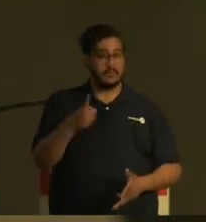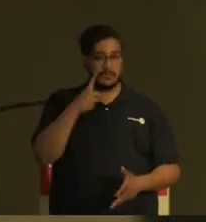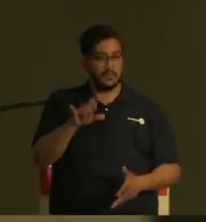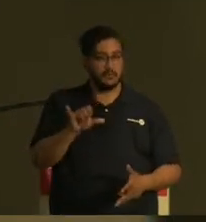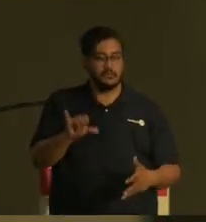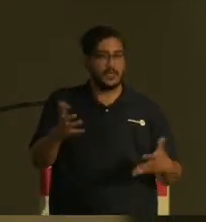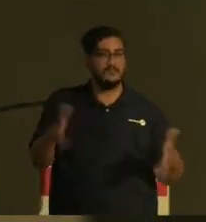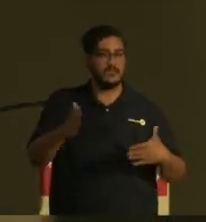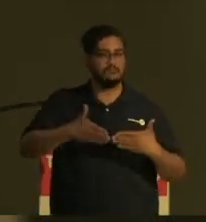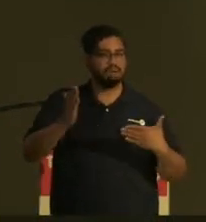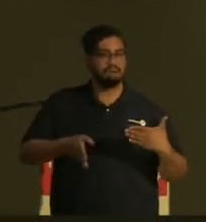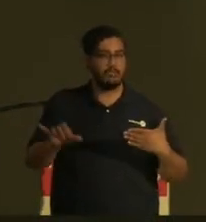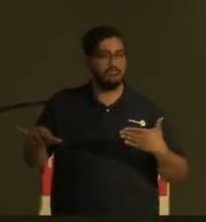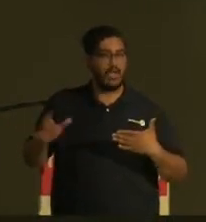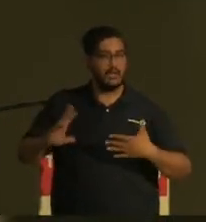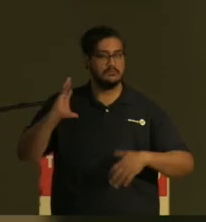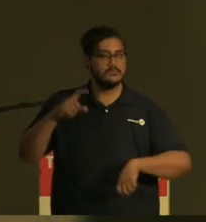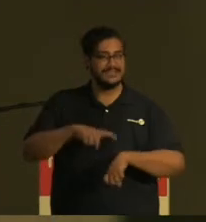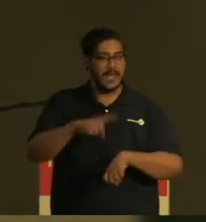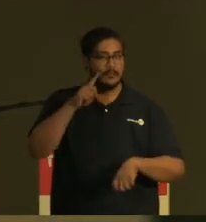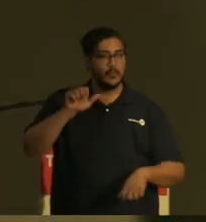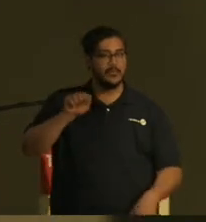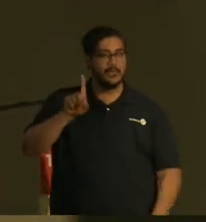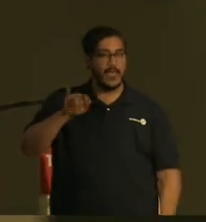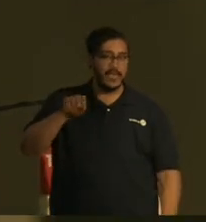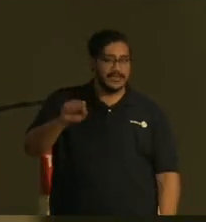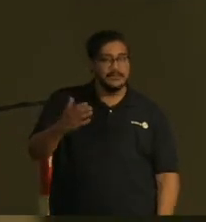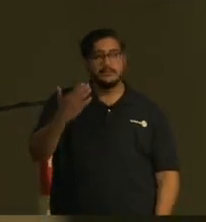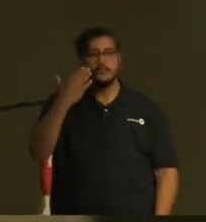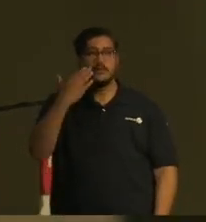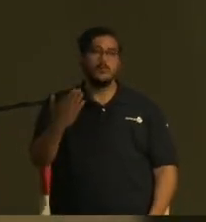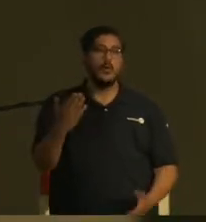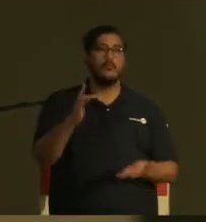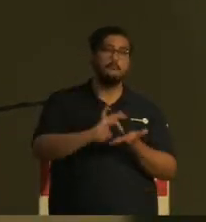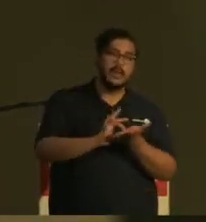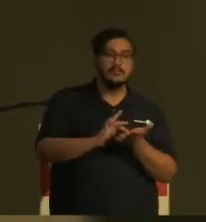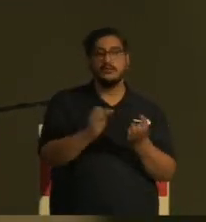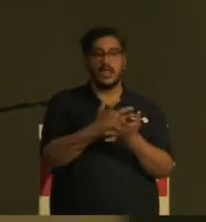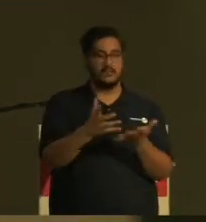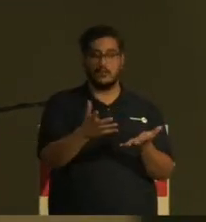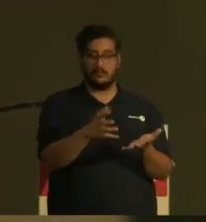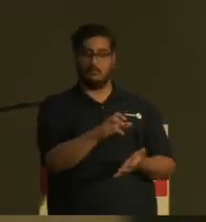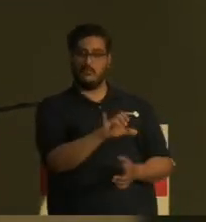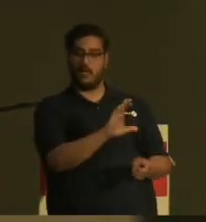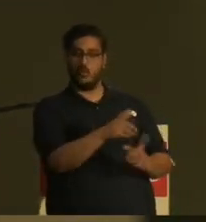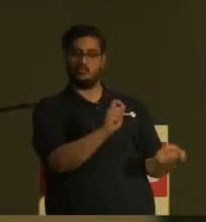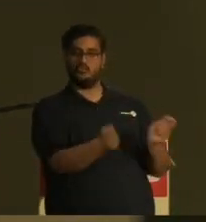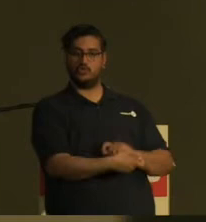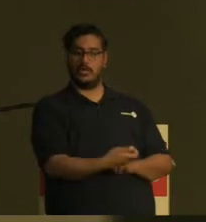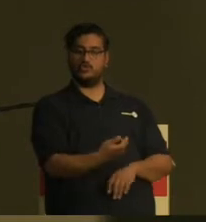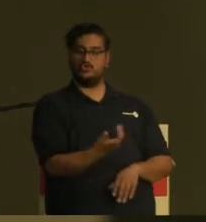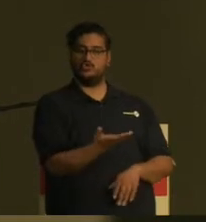esa escenografía, ¿no? Con el AIDS, ¿no? De alguna manera los medicamentos, etcétera, cambiaron la escenografía de las